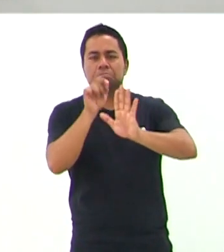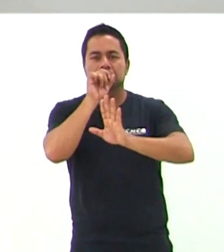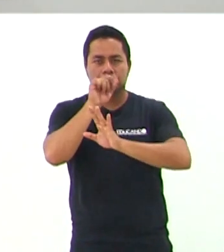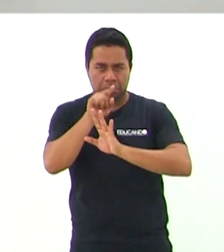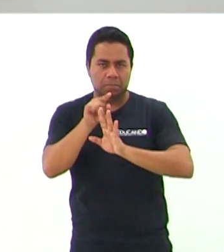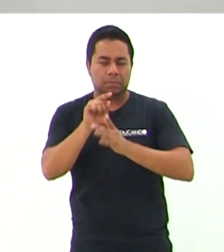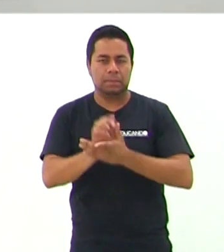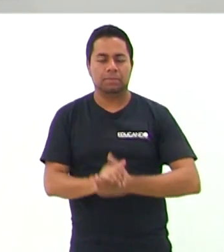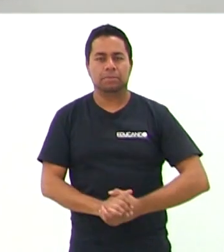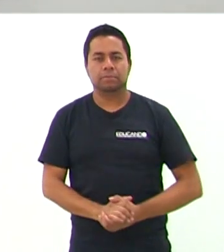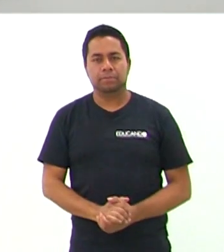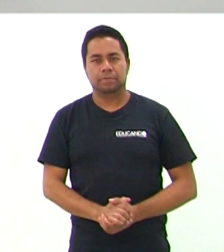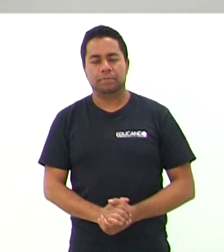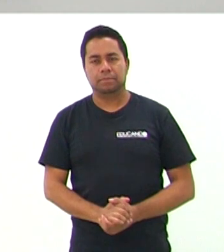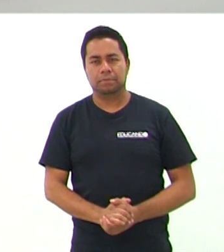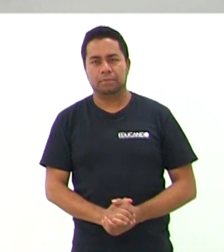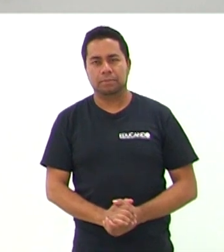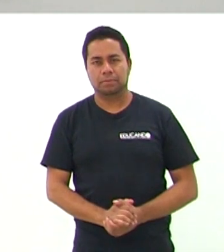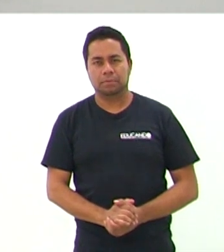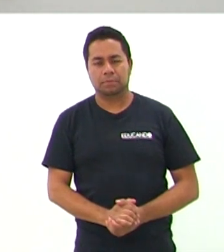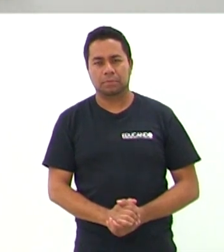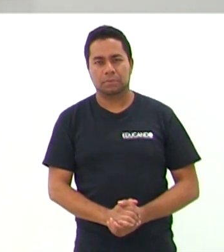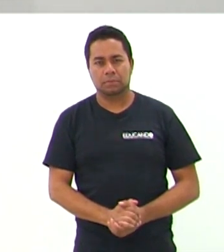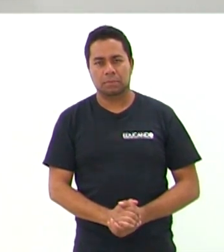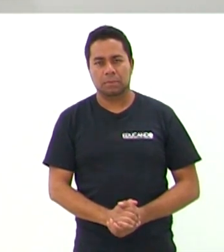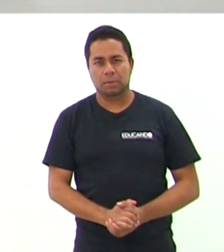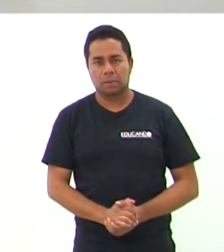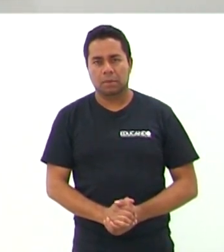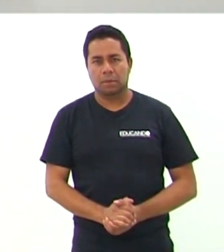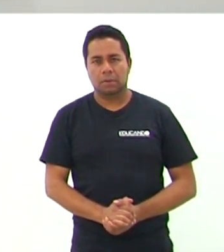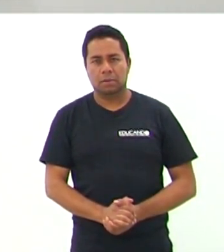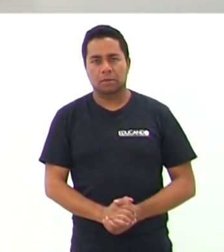también, mostrar, bien.